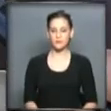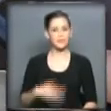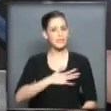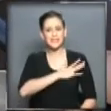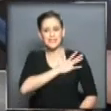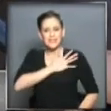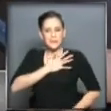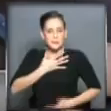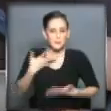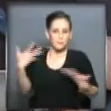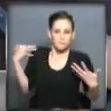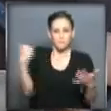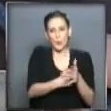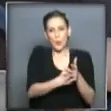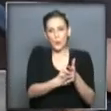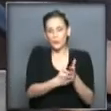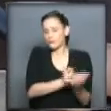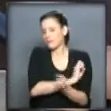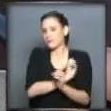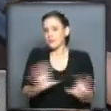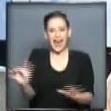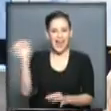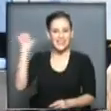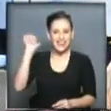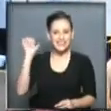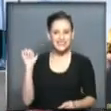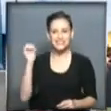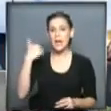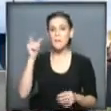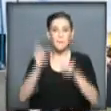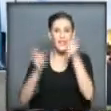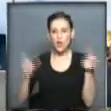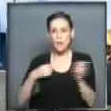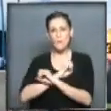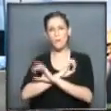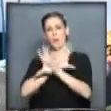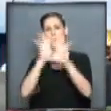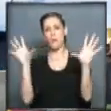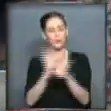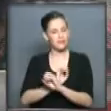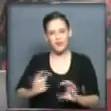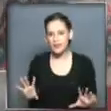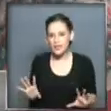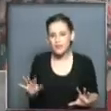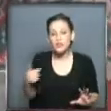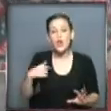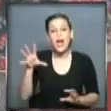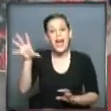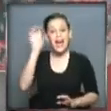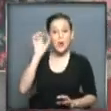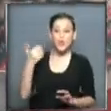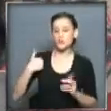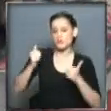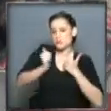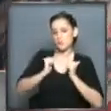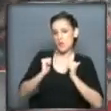Sentimos un terrible impacto de atrás. Volaba, la gente volaba. Recuerdo que estaba yo